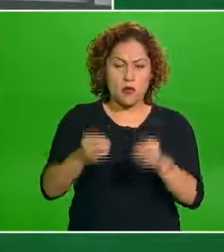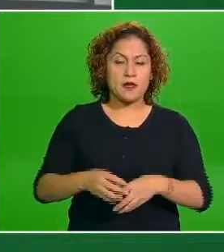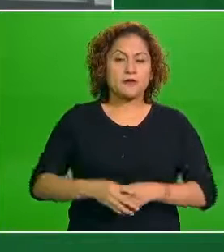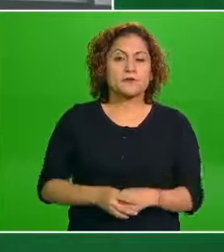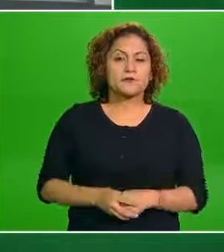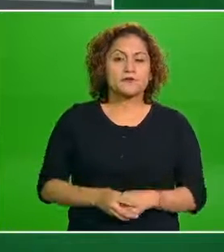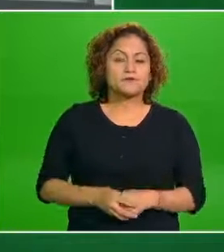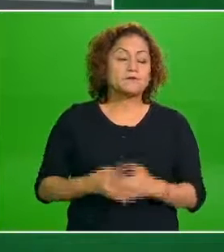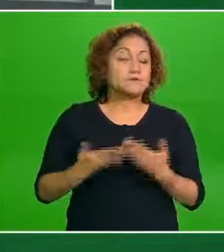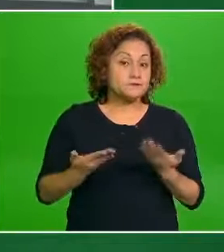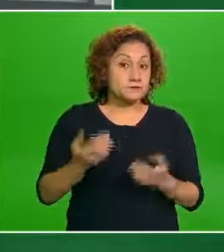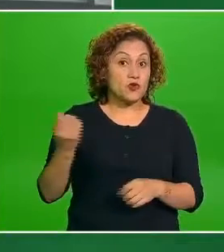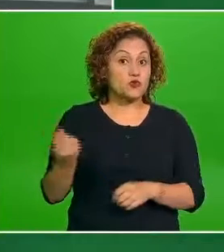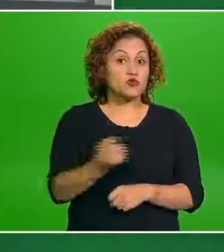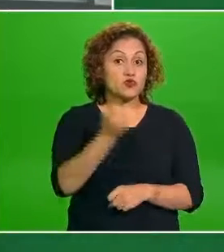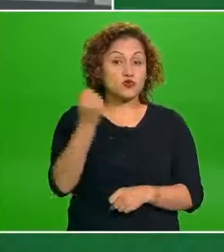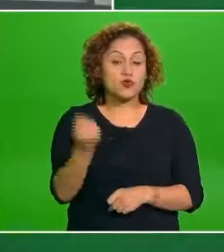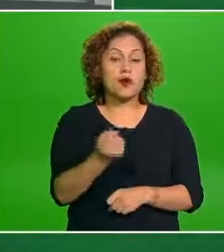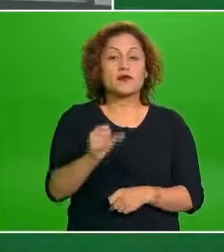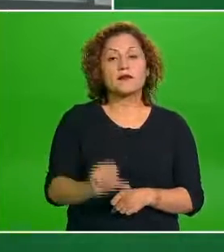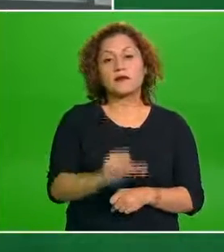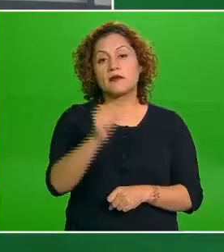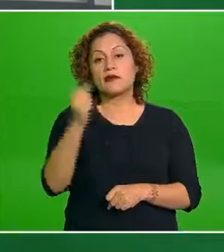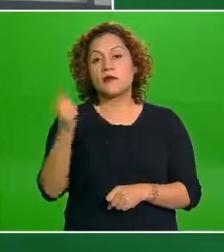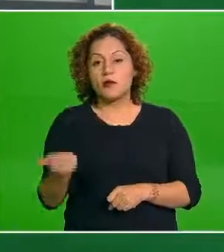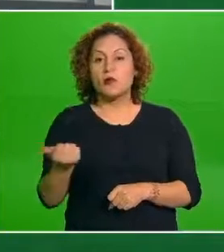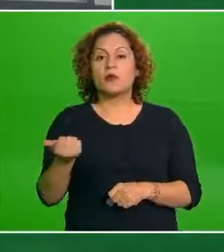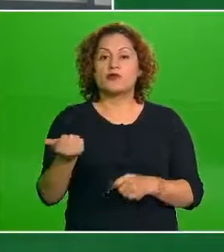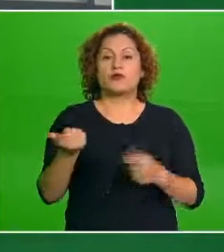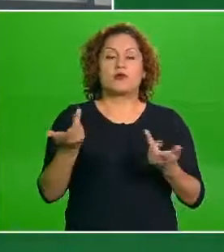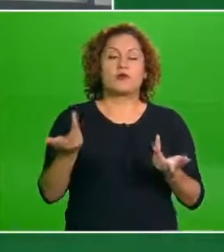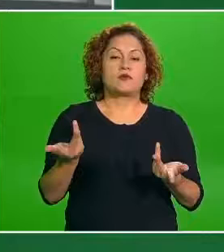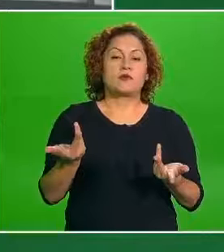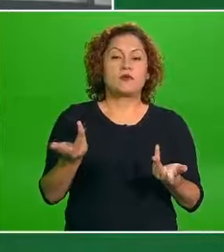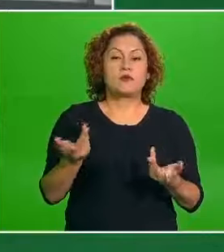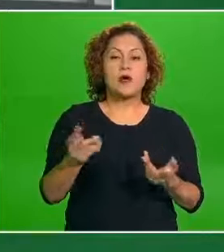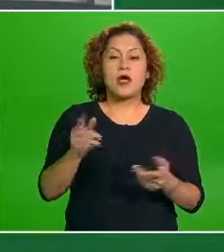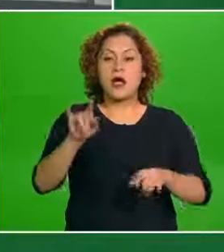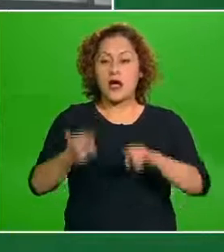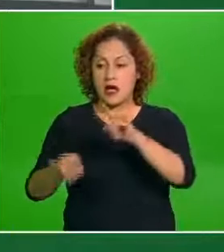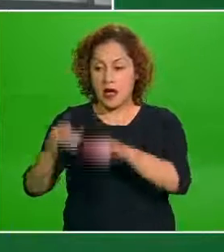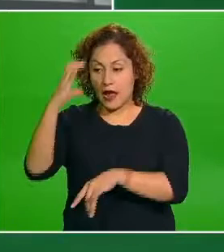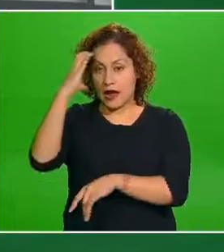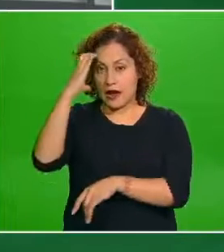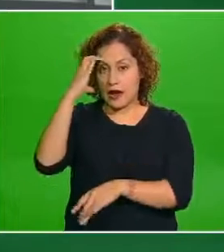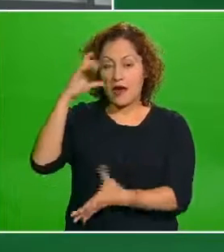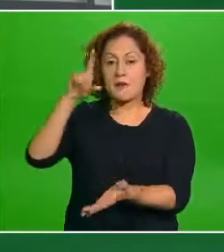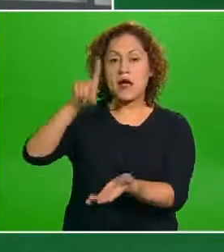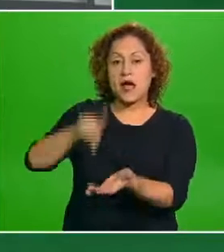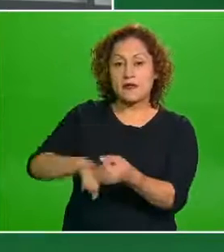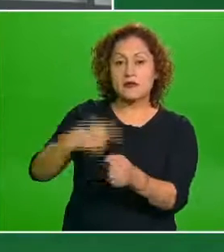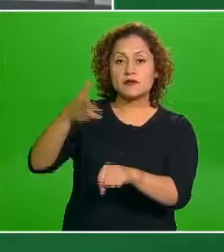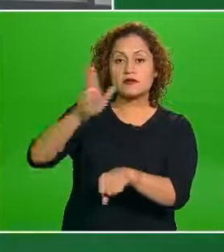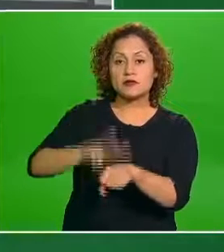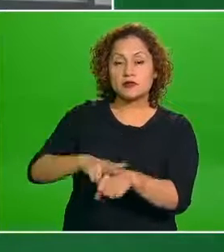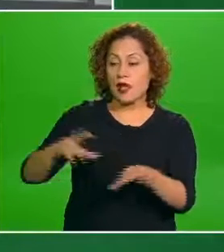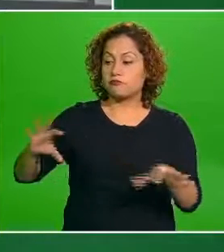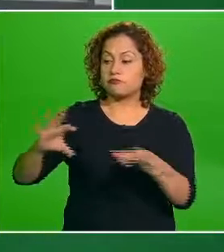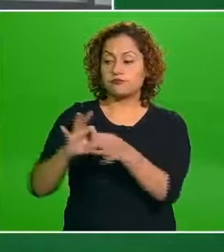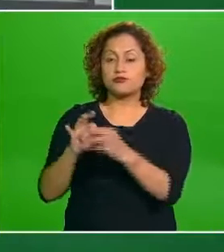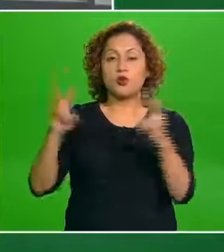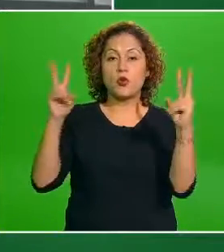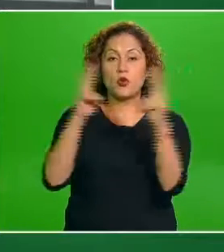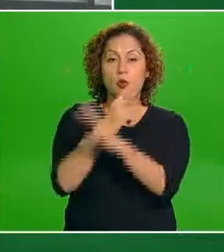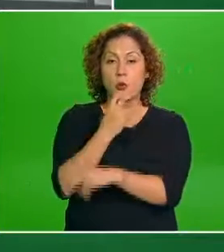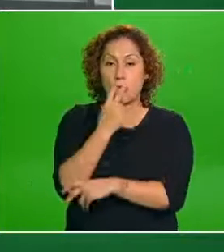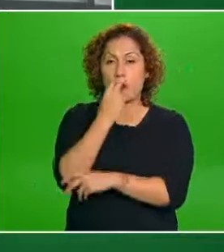afortunadamente las camas que requieren o que más bien están equipadas con un ventilador para poder atender a esta